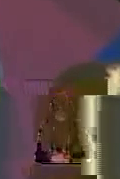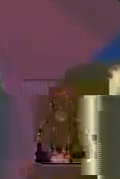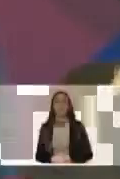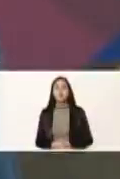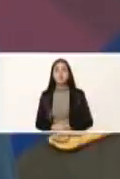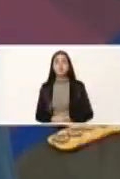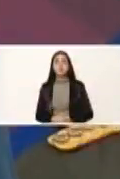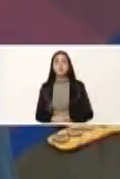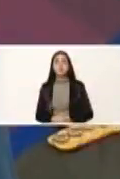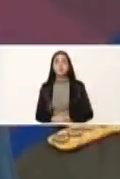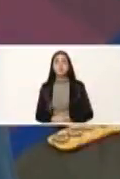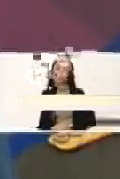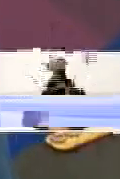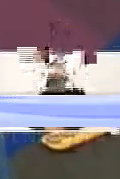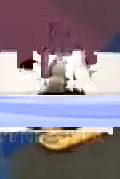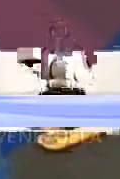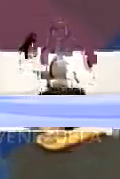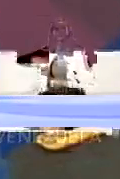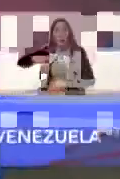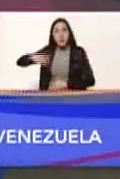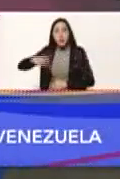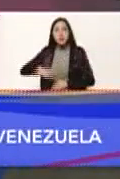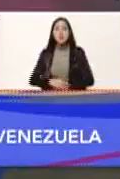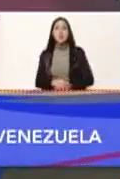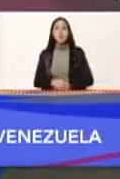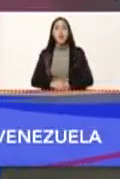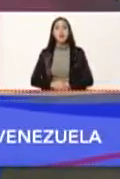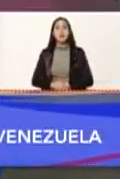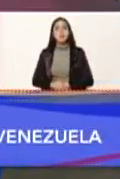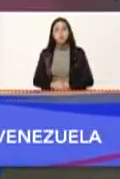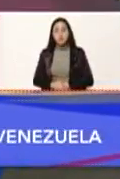del relevo en el mando,